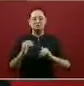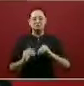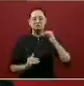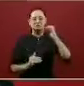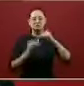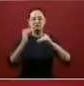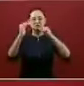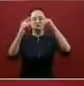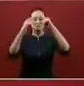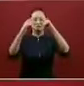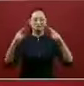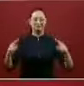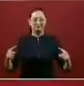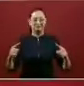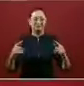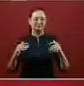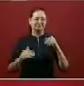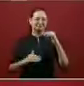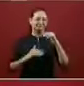no hay